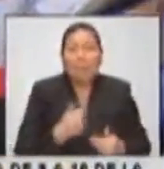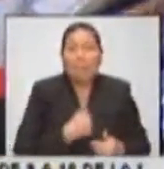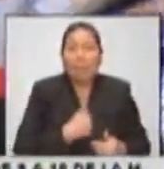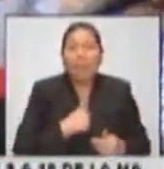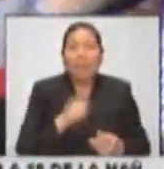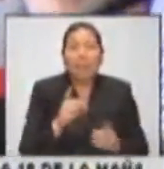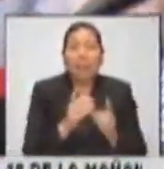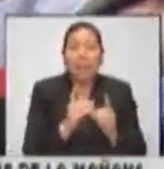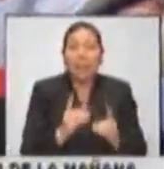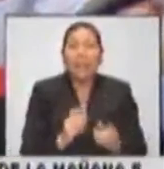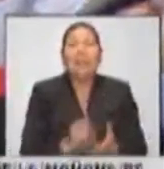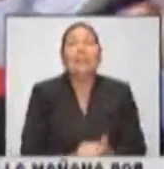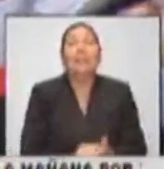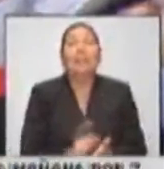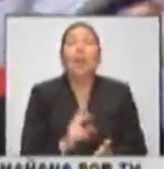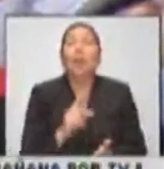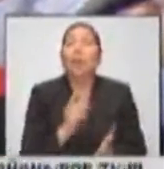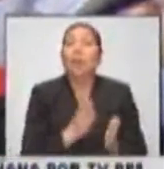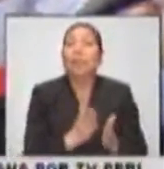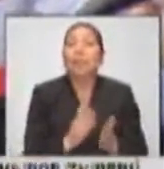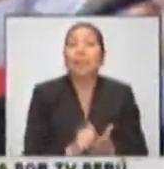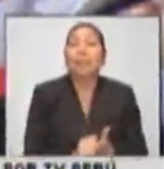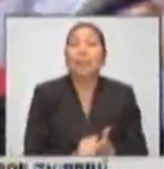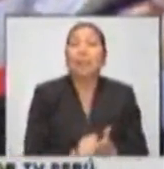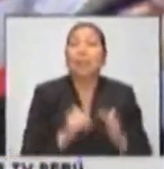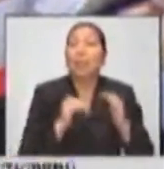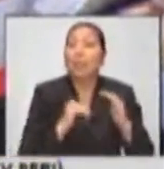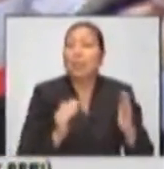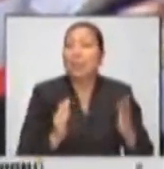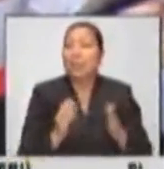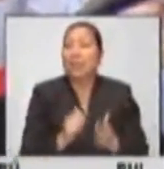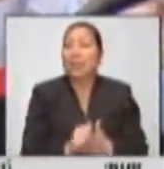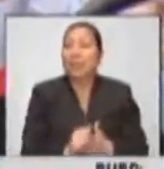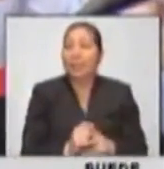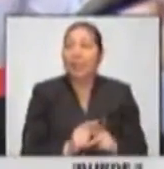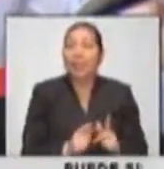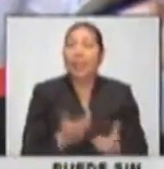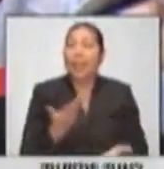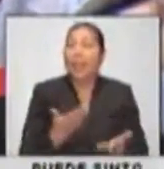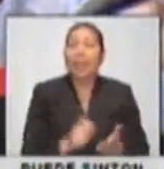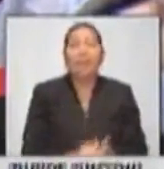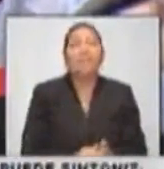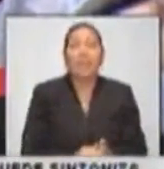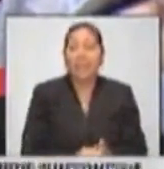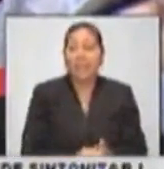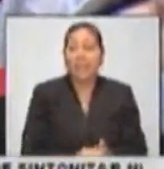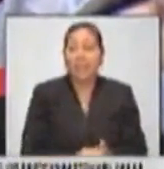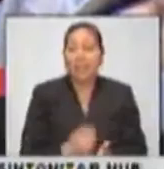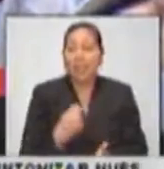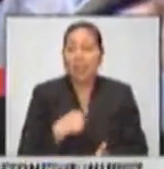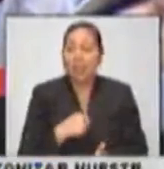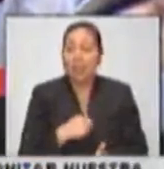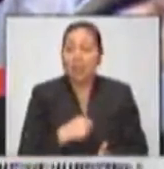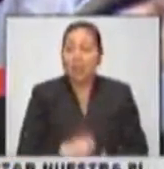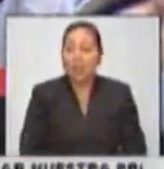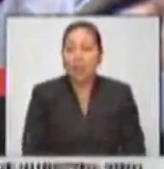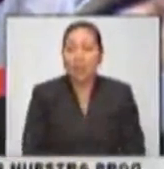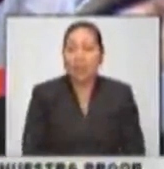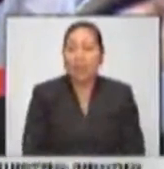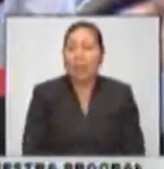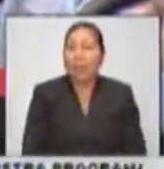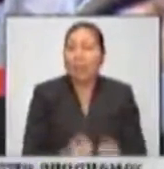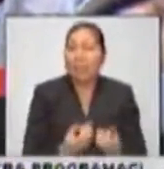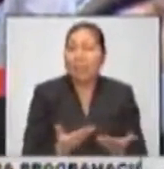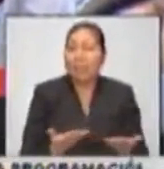tal distrito, no se ha determinado incluso los límites. Y a veces nosotros, habiendo